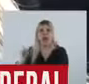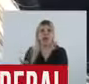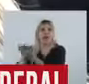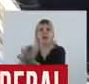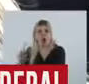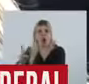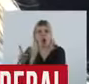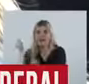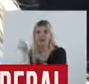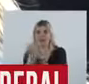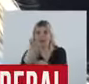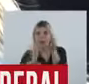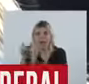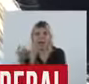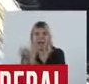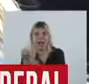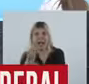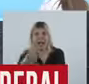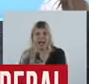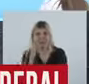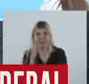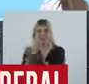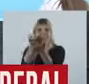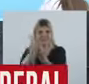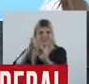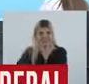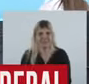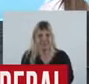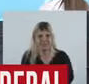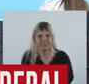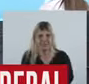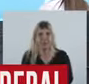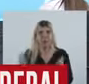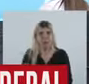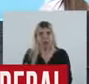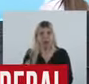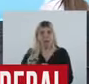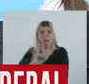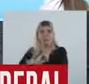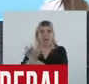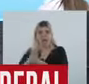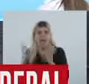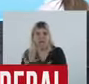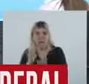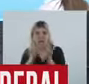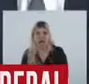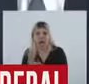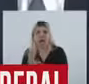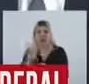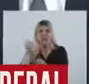empleos, a garantizar que en la pandemia nadie se quede